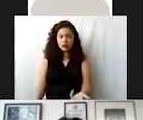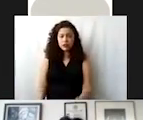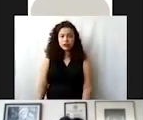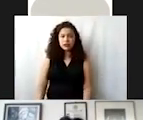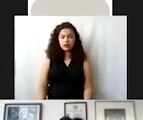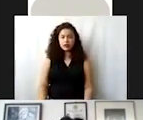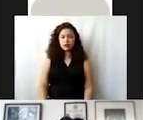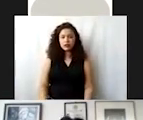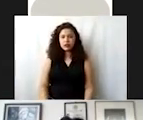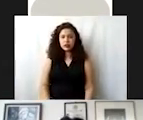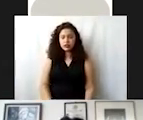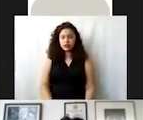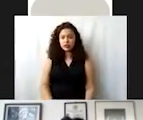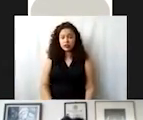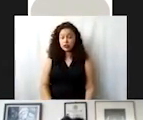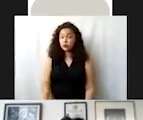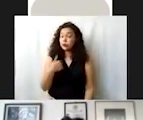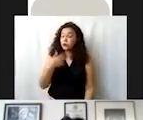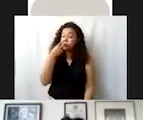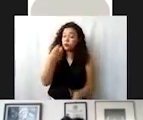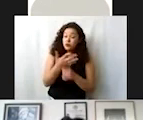Presumo yo que eres un